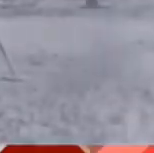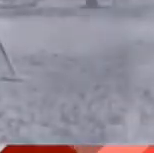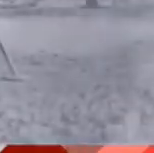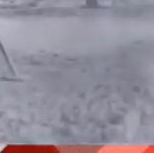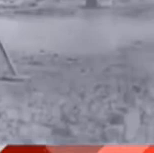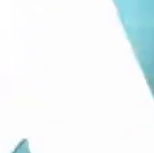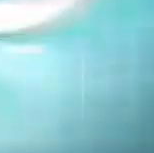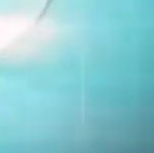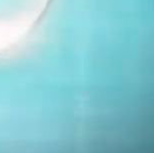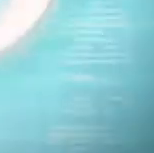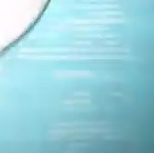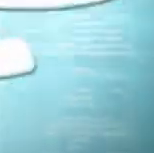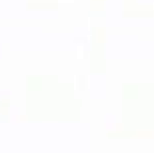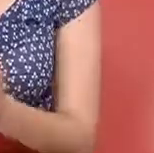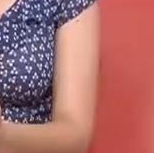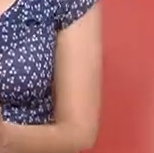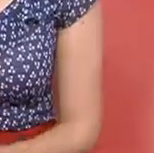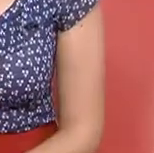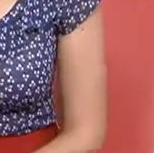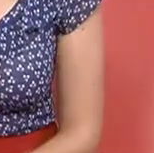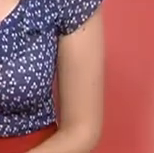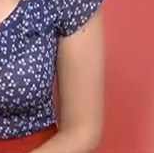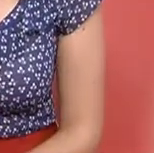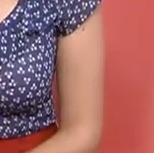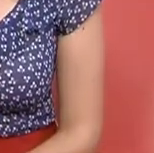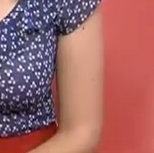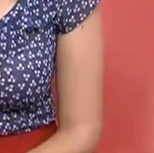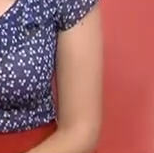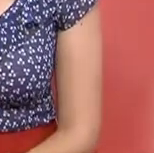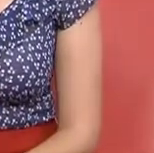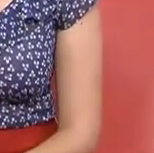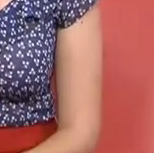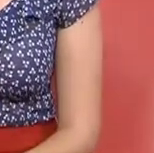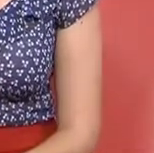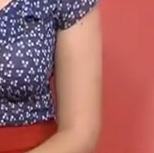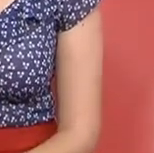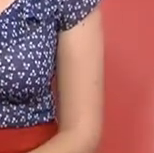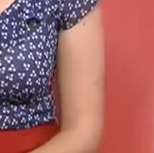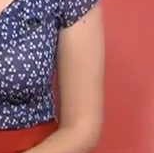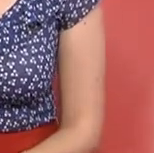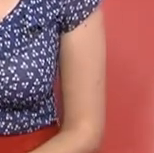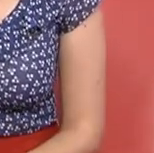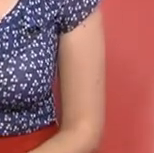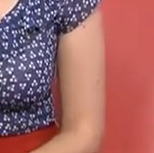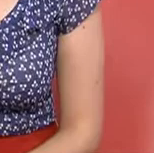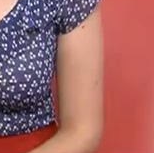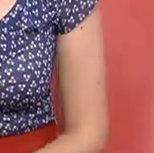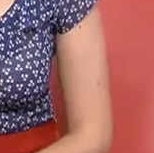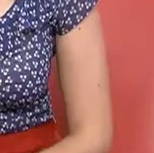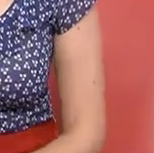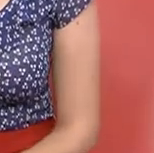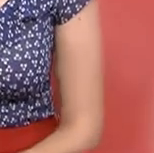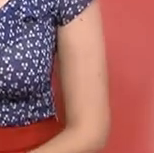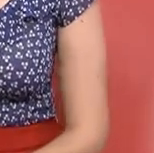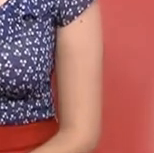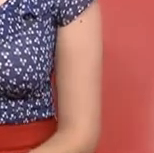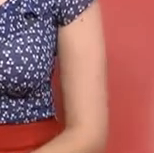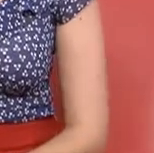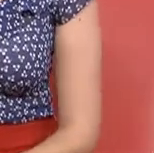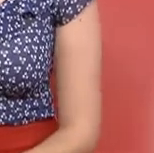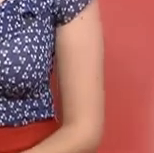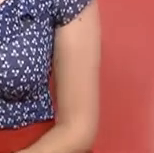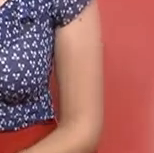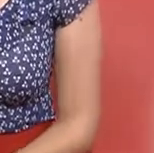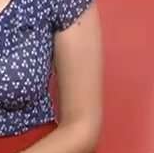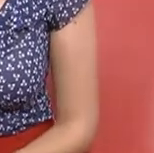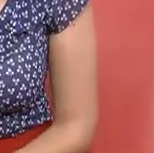el 2020, todo esto como un puente para llegar a Marte y a los vuelos del espacio profundo. Vamos a hacer una